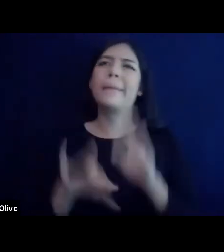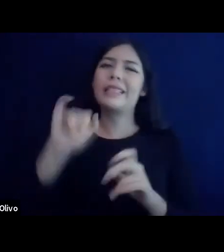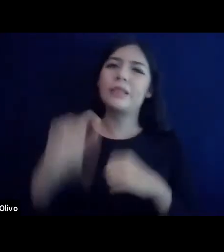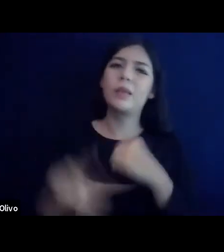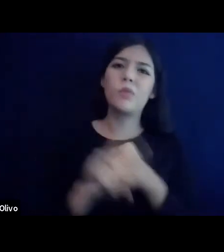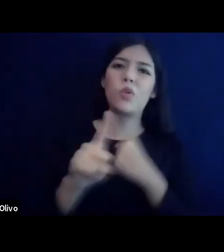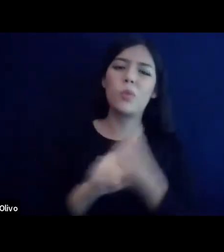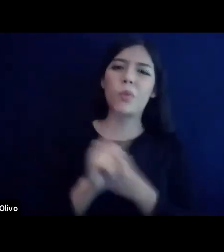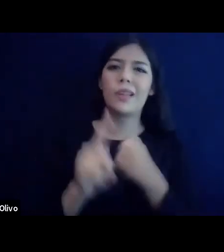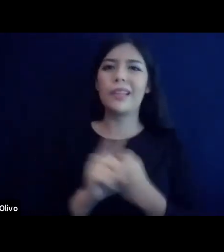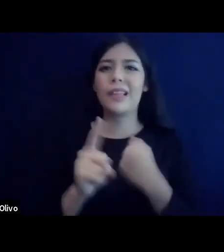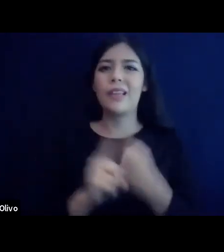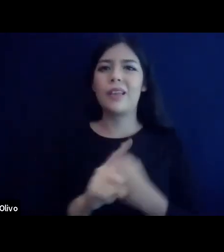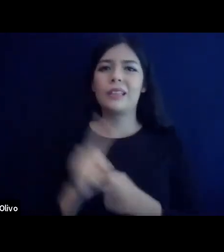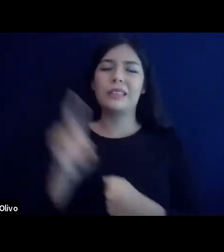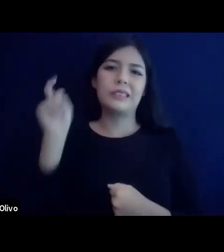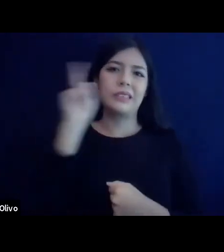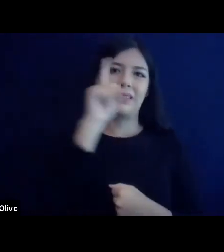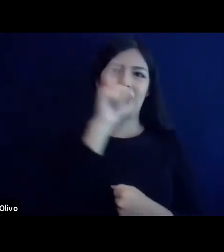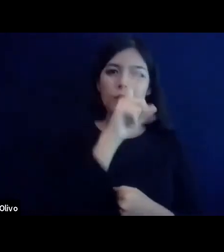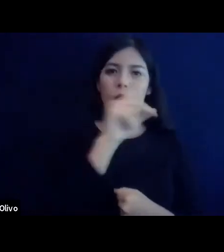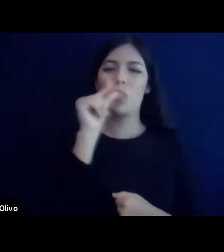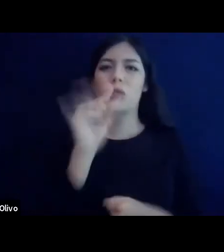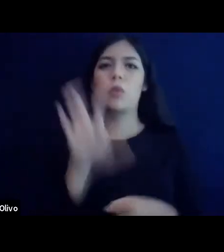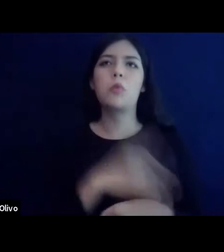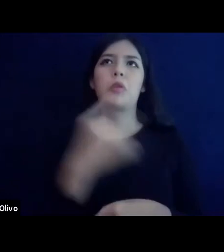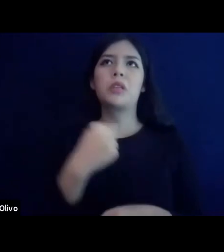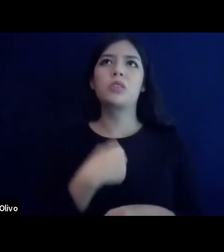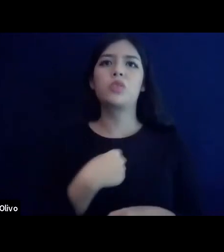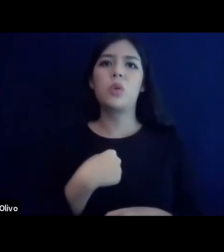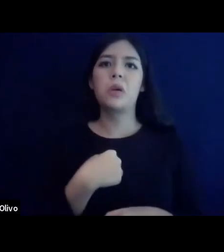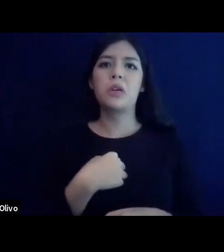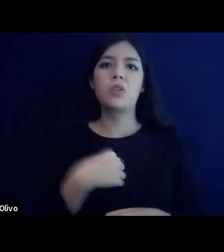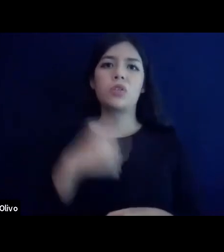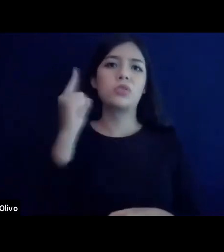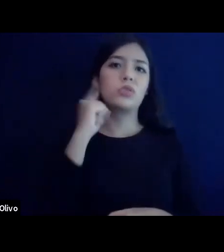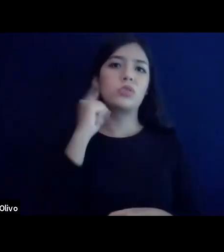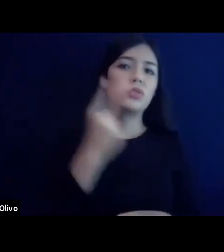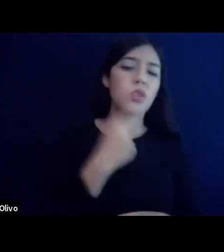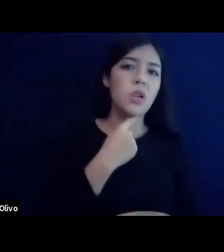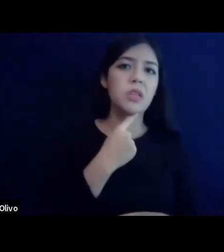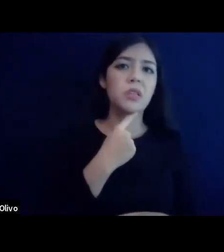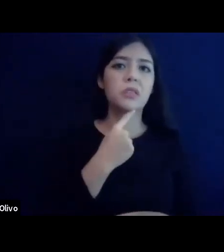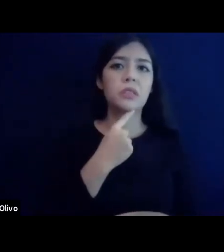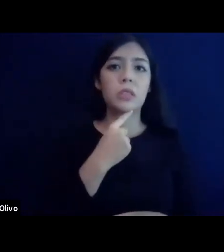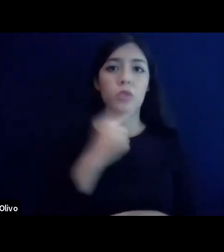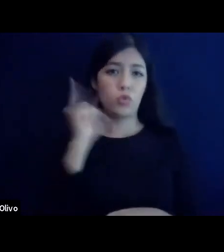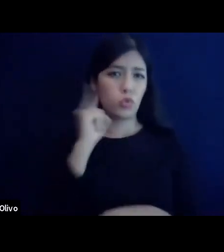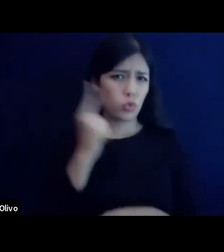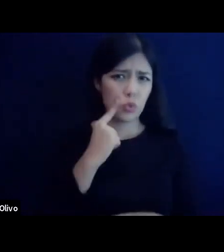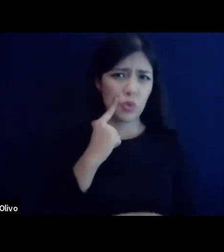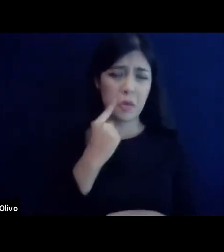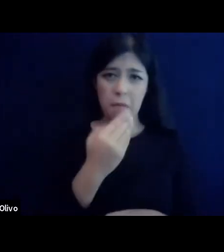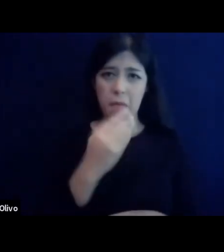porque no soy ni sorda ni oyente. O sea, estoy en el medio, en un medio muy difícil